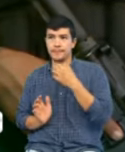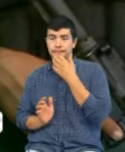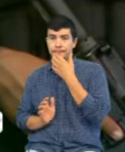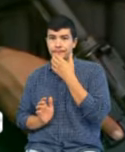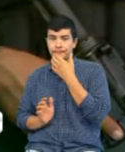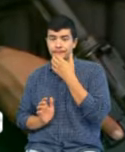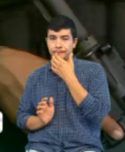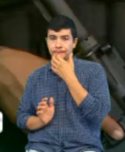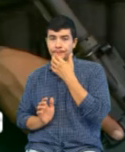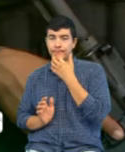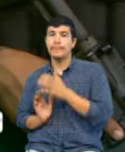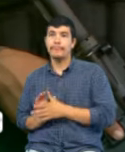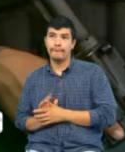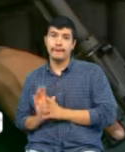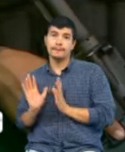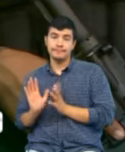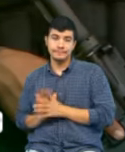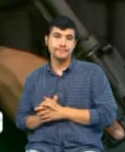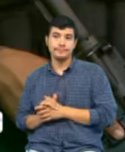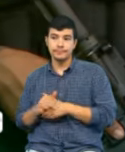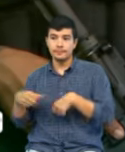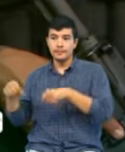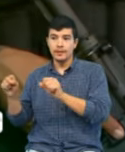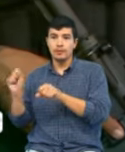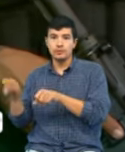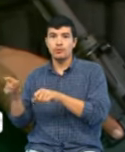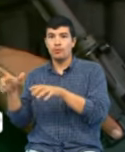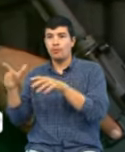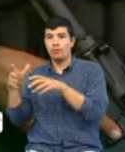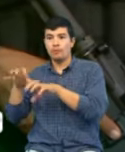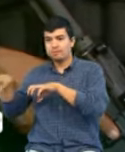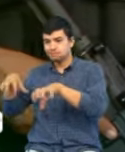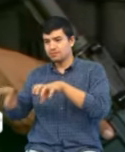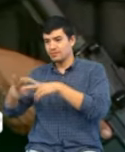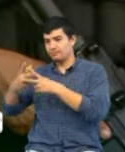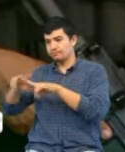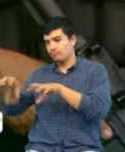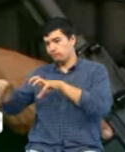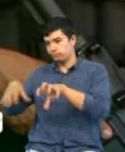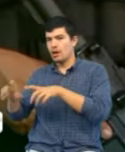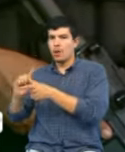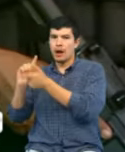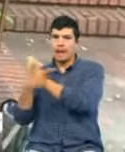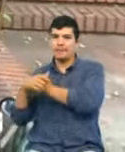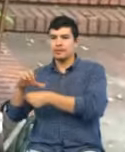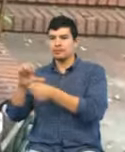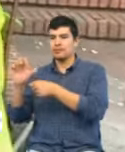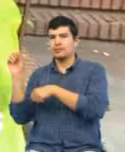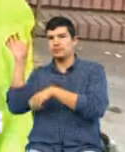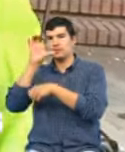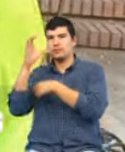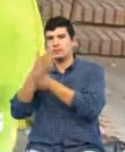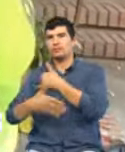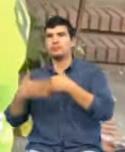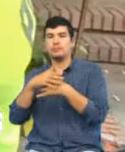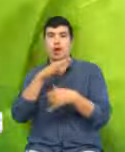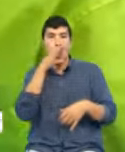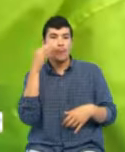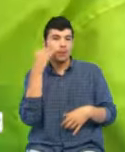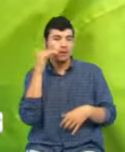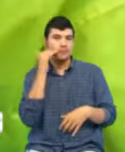la tenían negociada y la motocicleta sería reducida o sería llevada a otra ciudad del país se trata de un hombre y